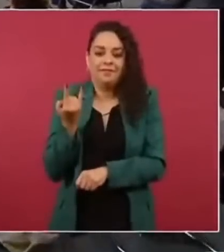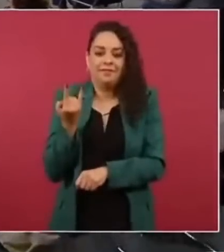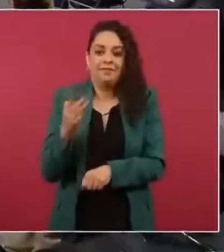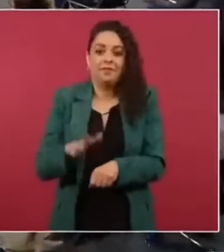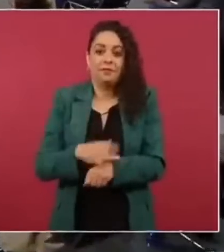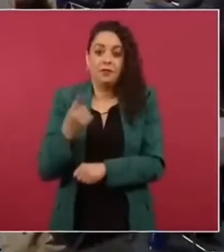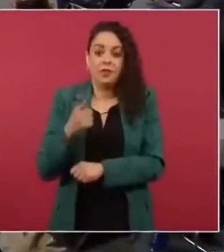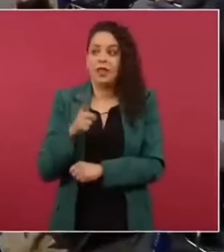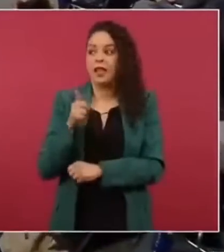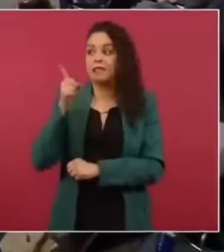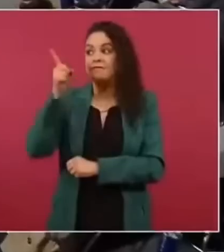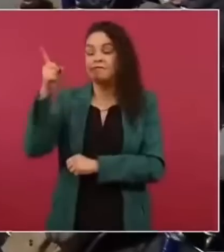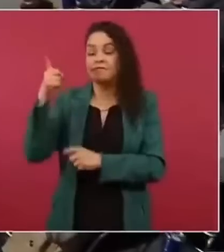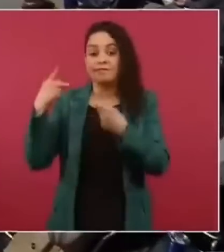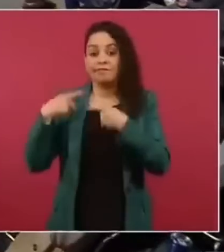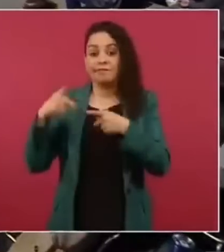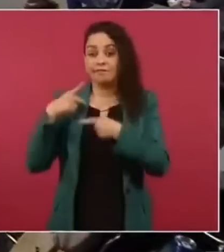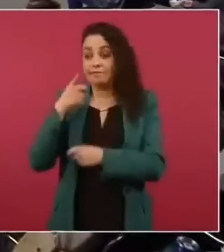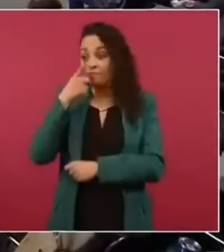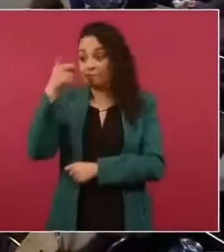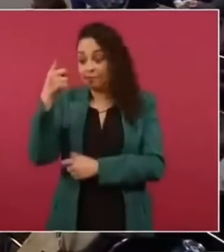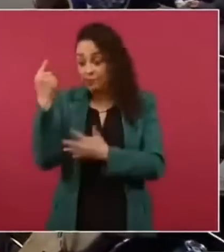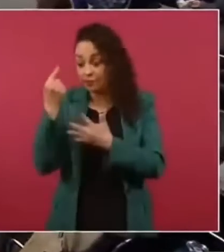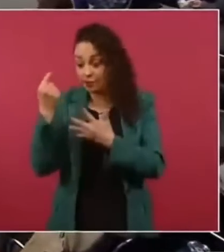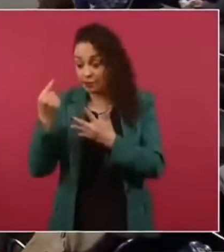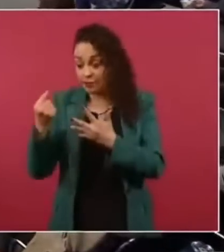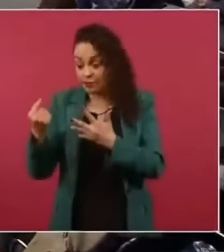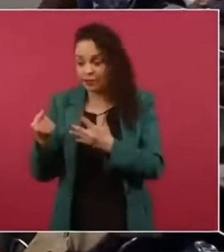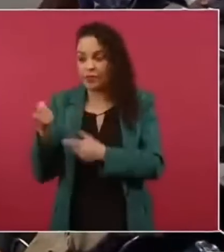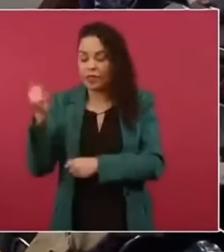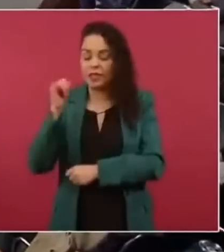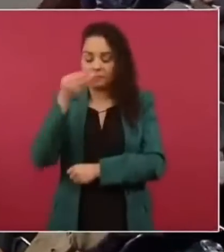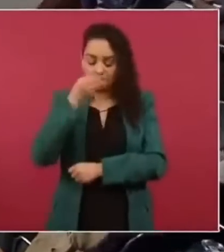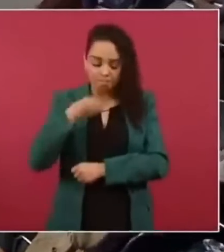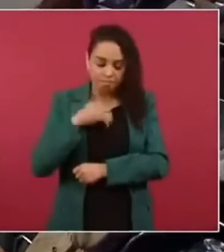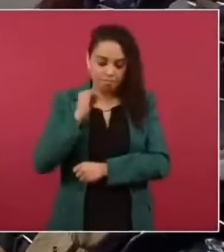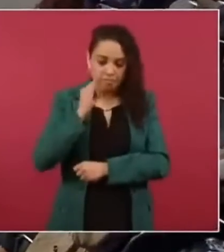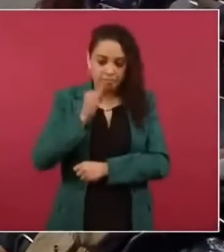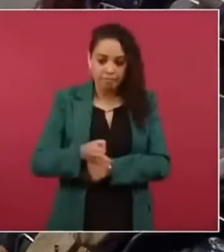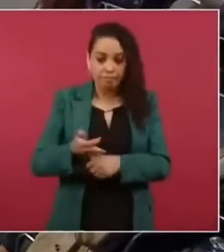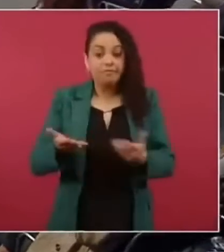se ajusta, lo meten en el molde